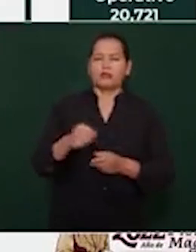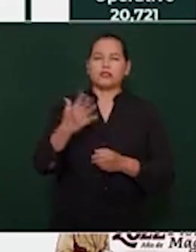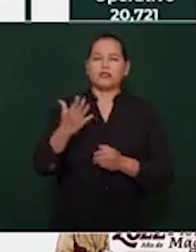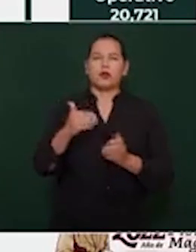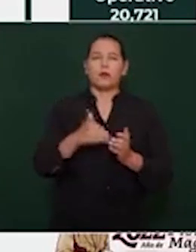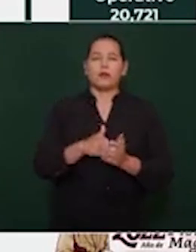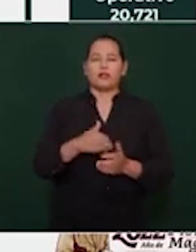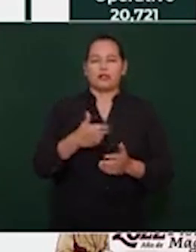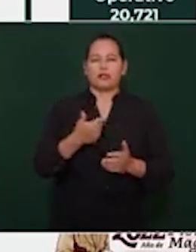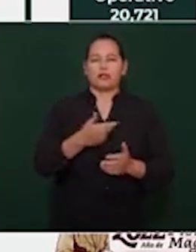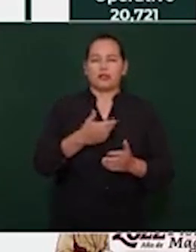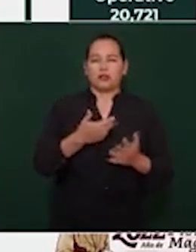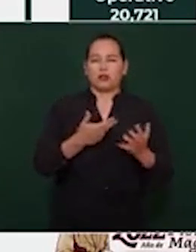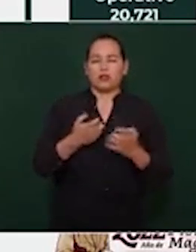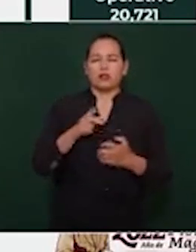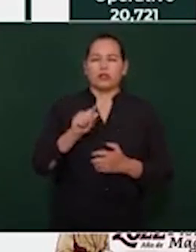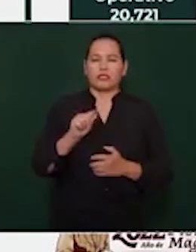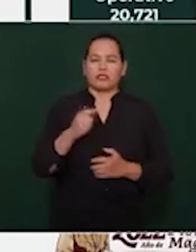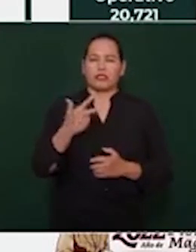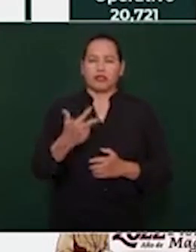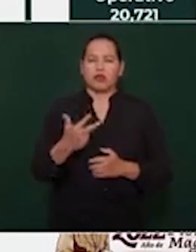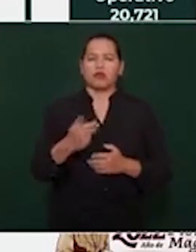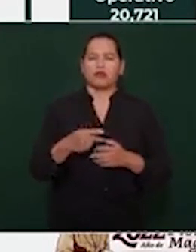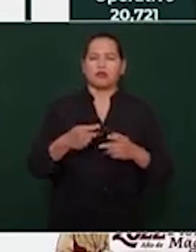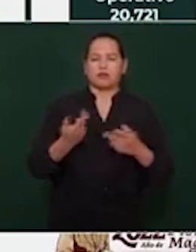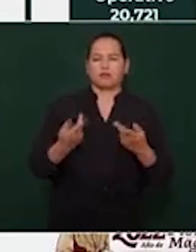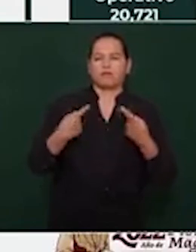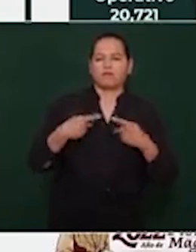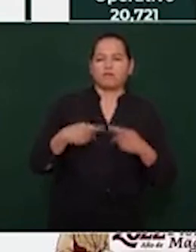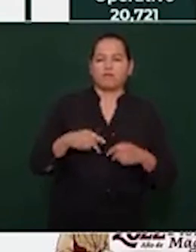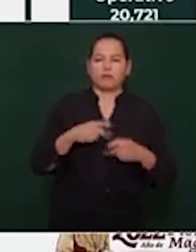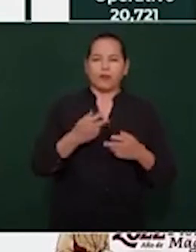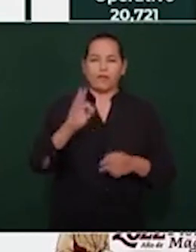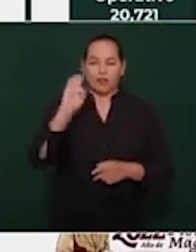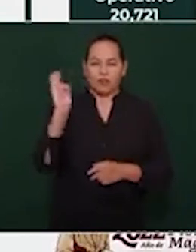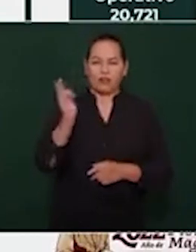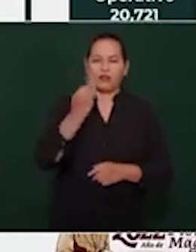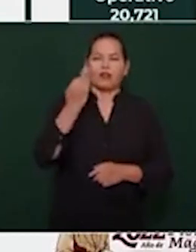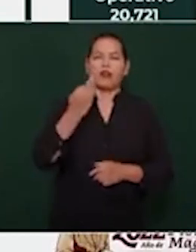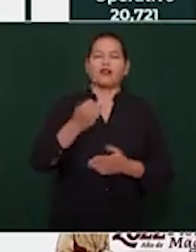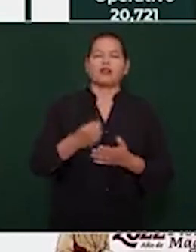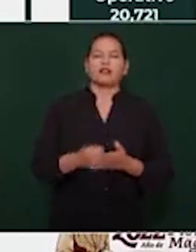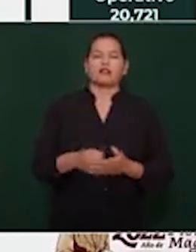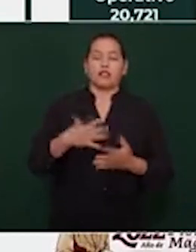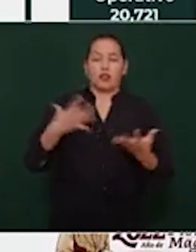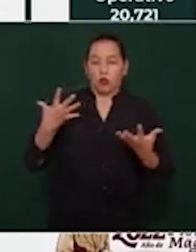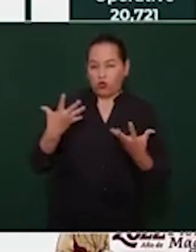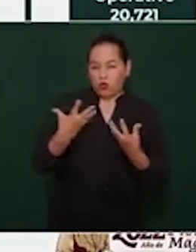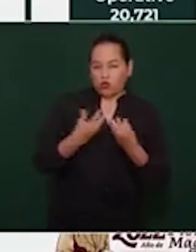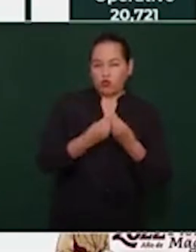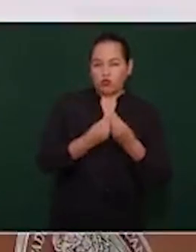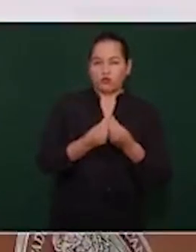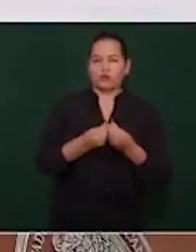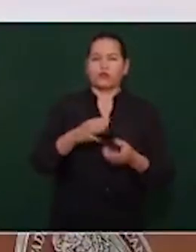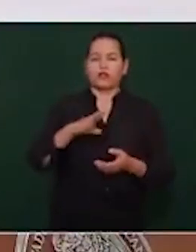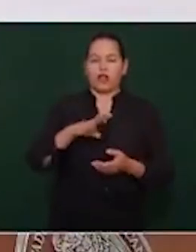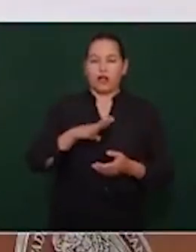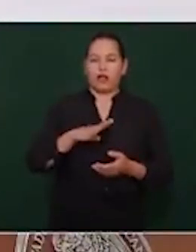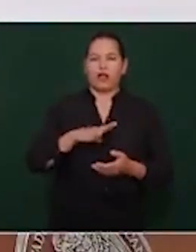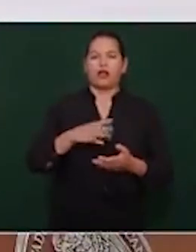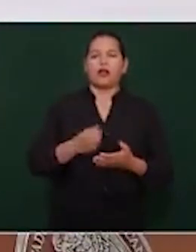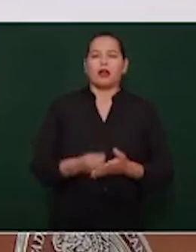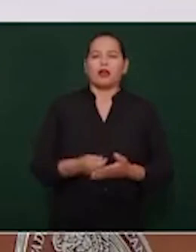5.875 elementos de fuerzas federales y de ellas 5.257, que sumados a las fuerzas